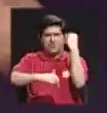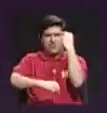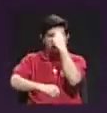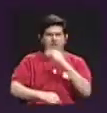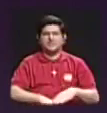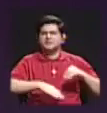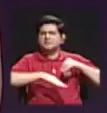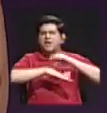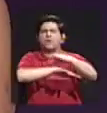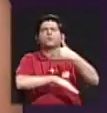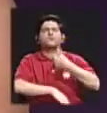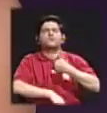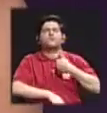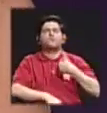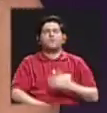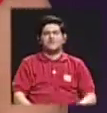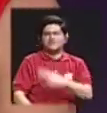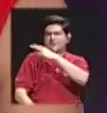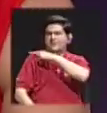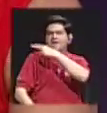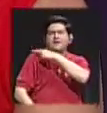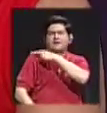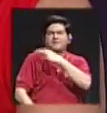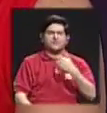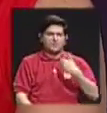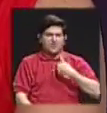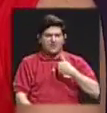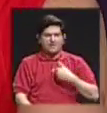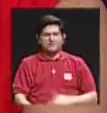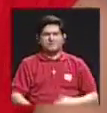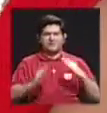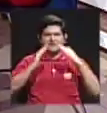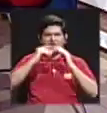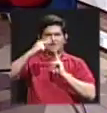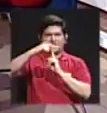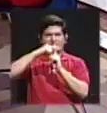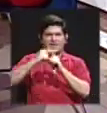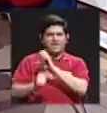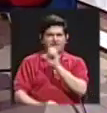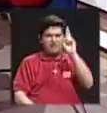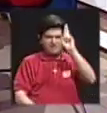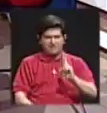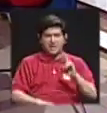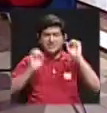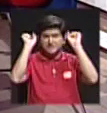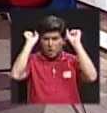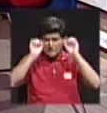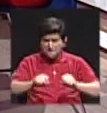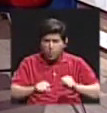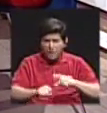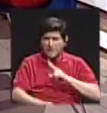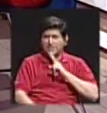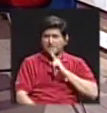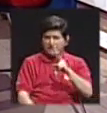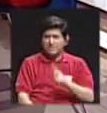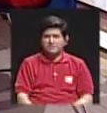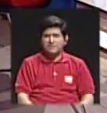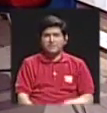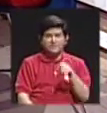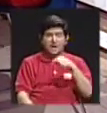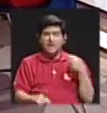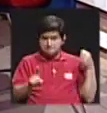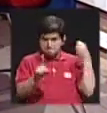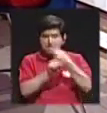qué influencia va a tener en la jerarquía de la Iglesia costarricense? ¿Podrá tener realmente un